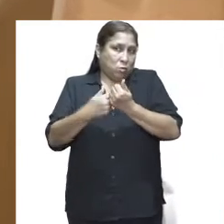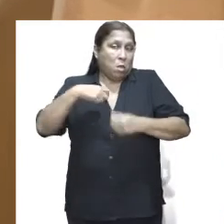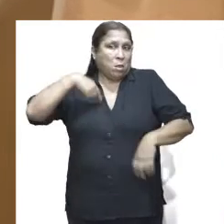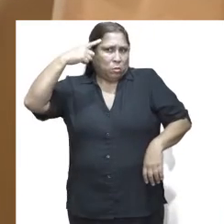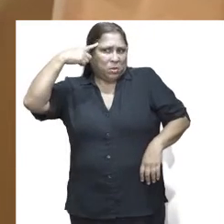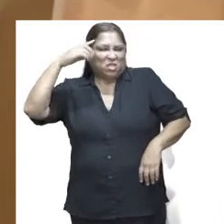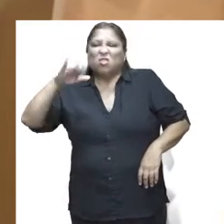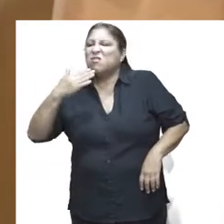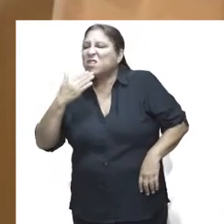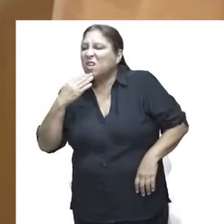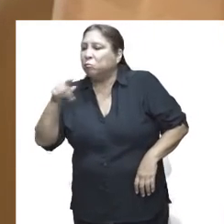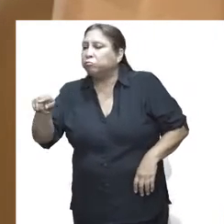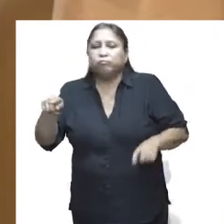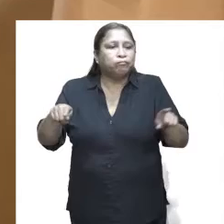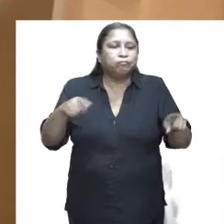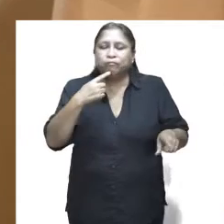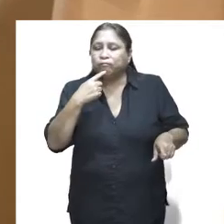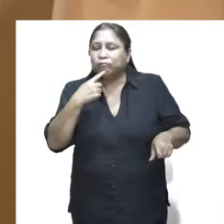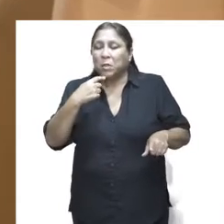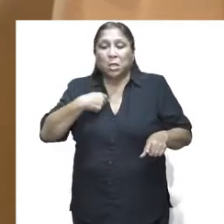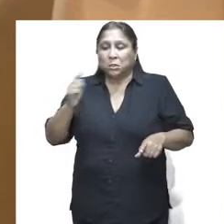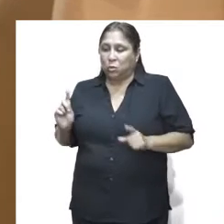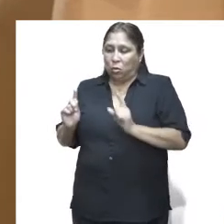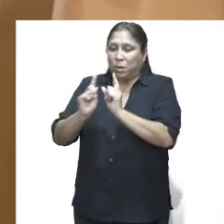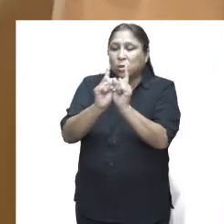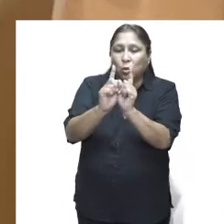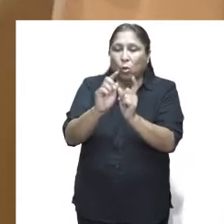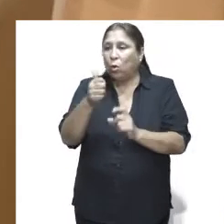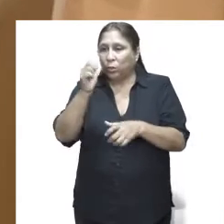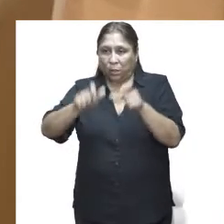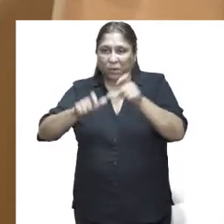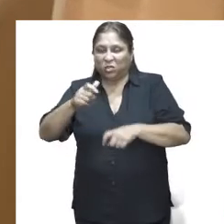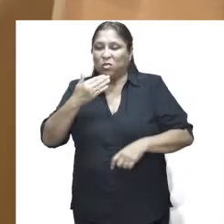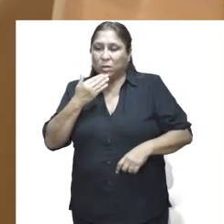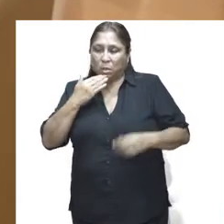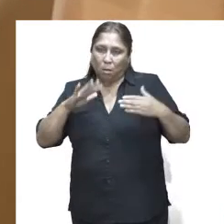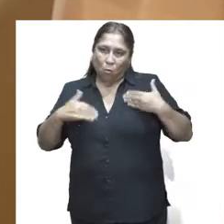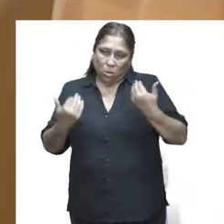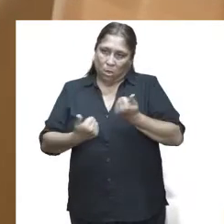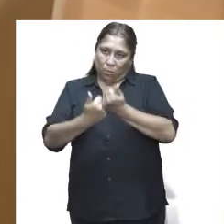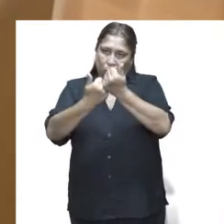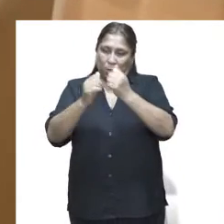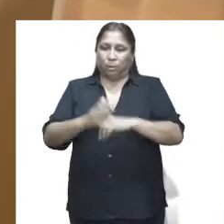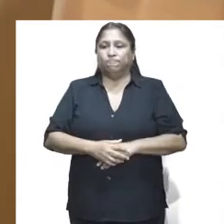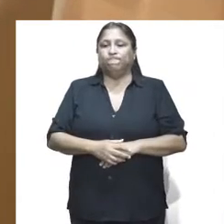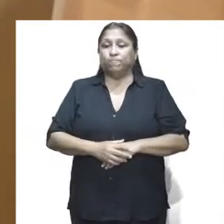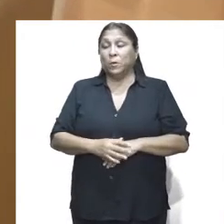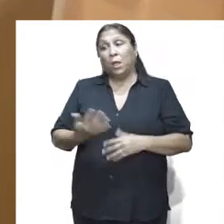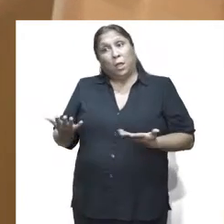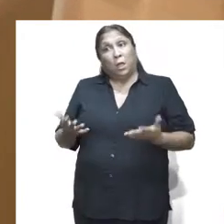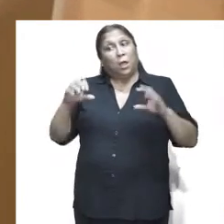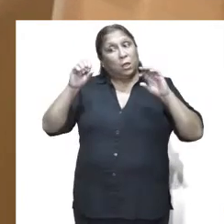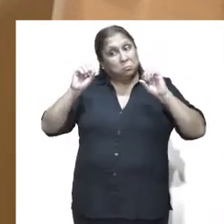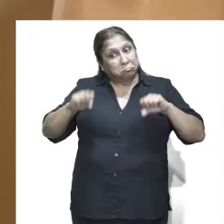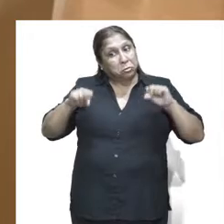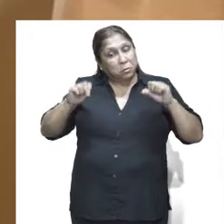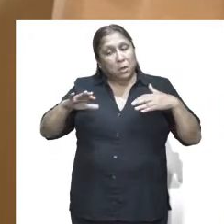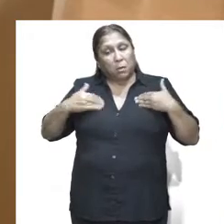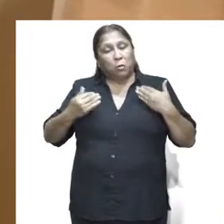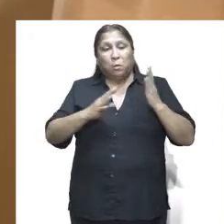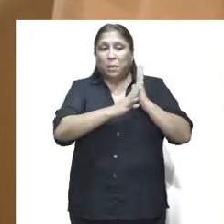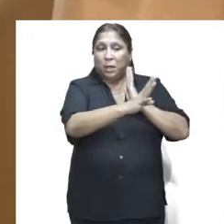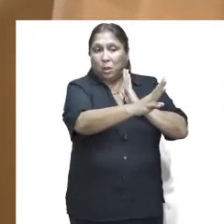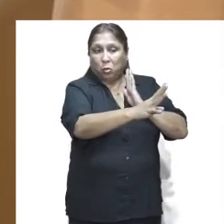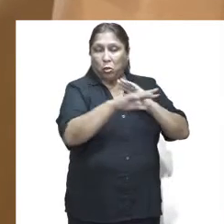En caso no haya venido con alguien previamente, quién considera que podría ser. ¿Es posible que pueda pedir a alguien que esté en la cola?